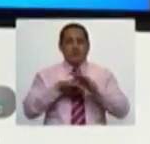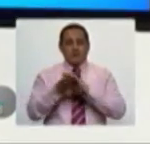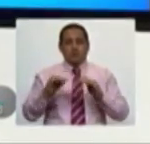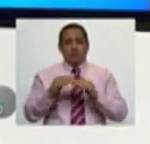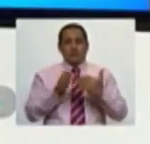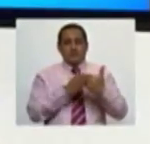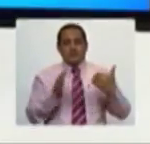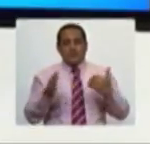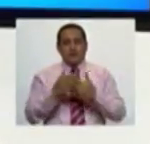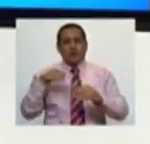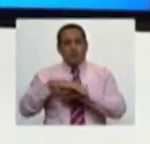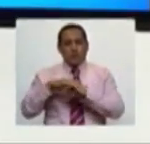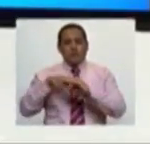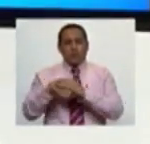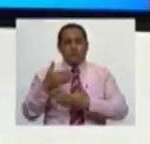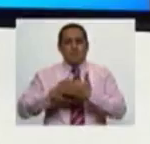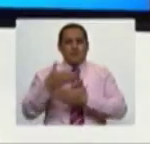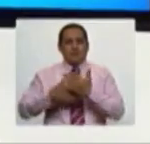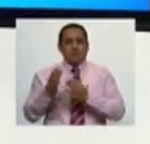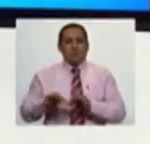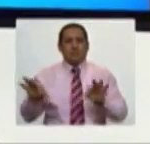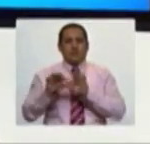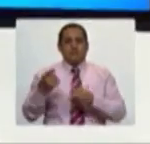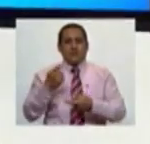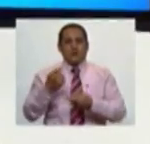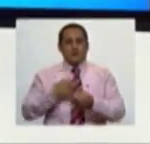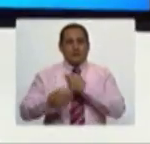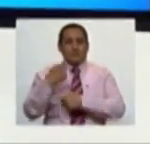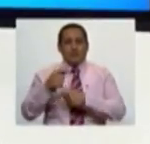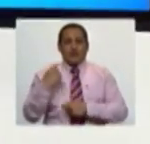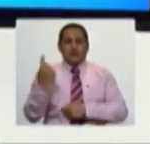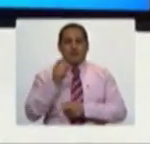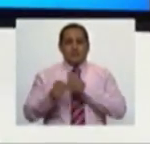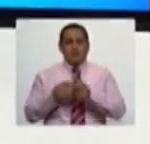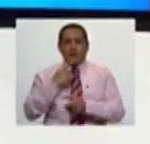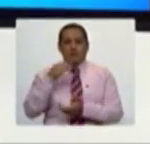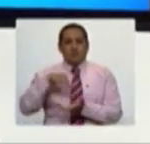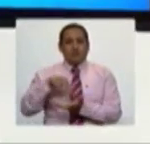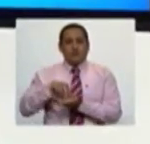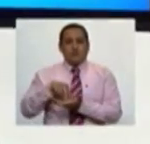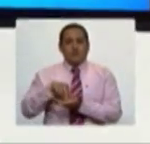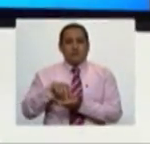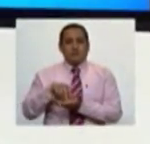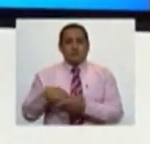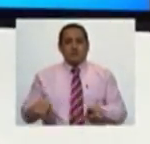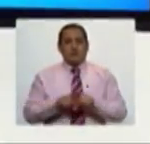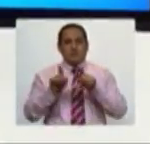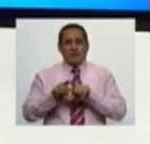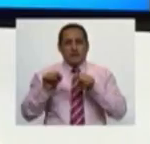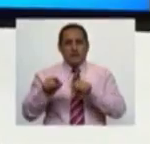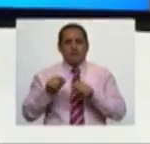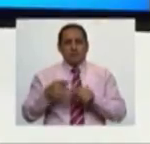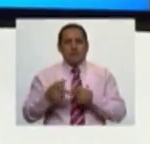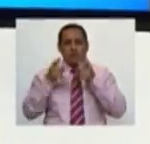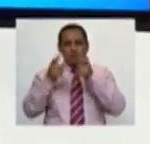una institución que atesora documentos muy importantes para el tráfico patrimonial en general, como es una notaría, claro. Y